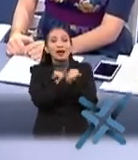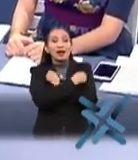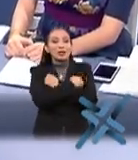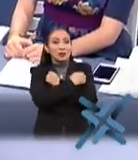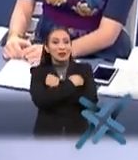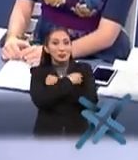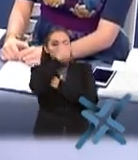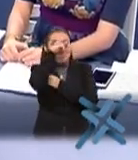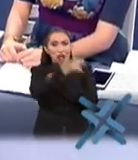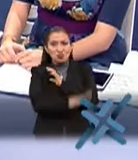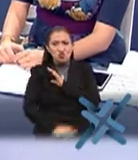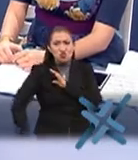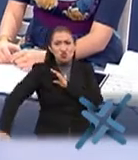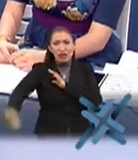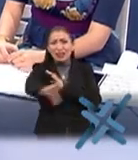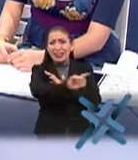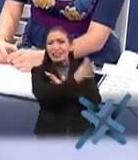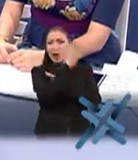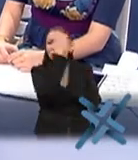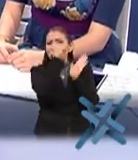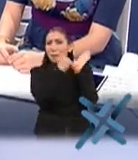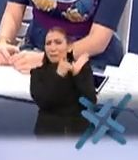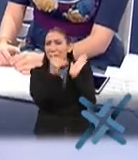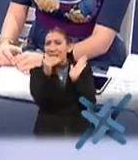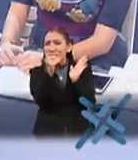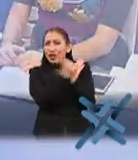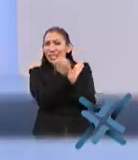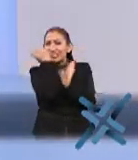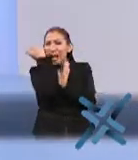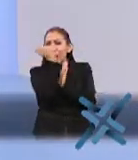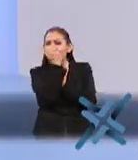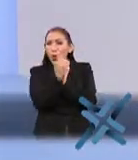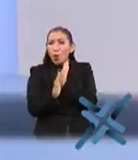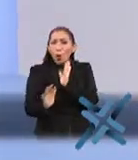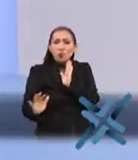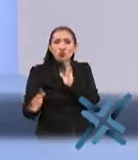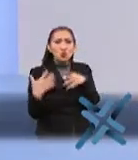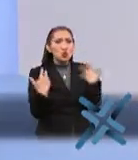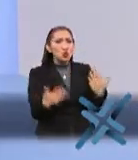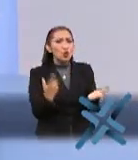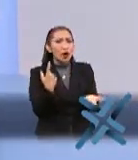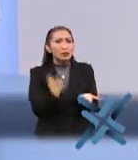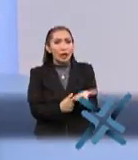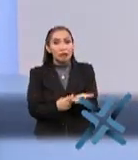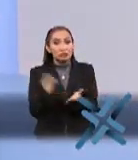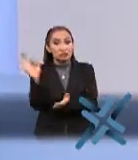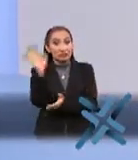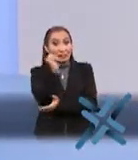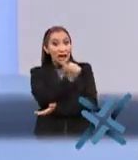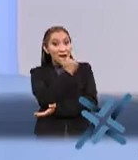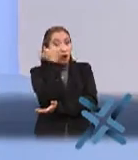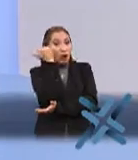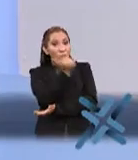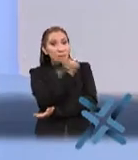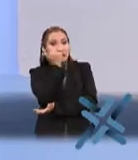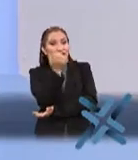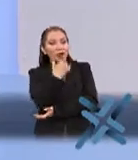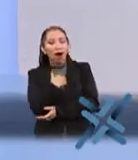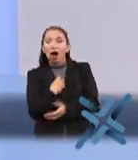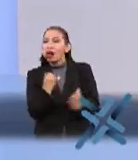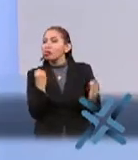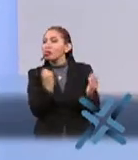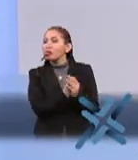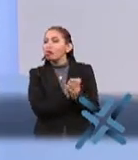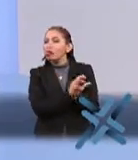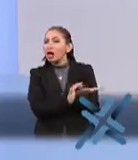los más grandes del mundo, tiene más de 34 millones de alumnos y eso no es cualquier cosa. Si los alumnos no se enganchan a